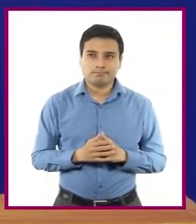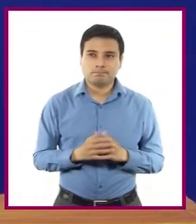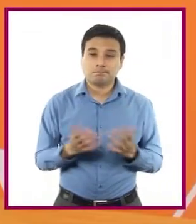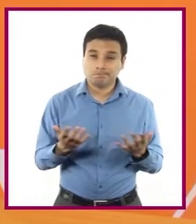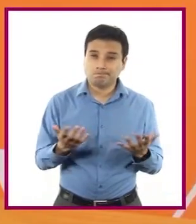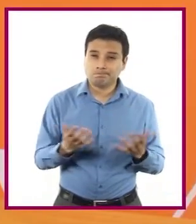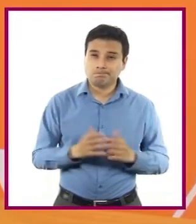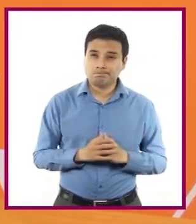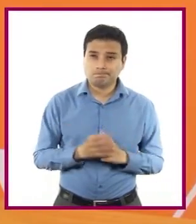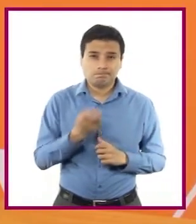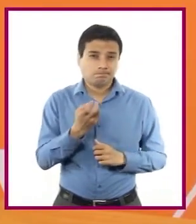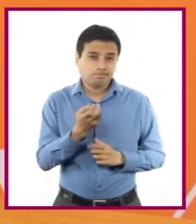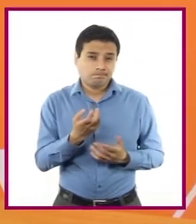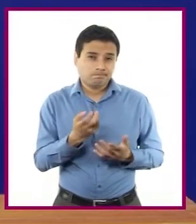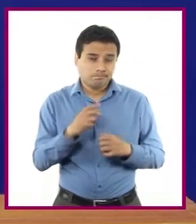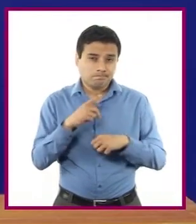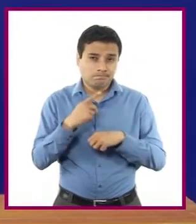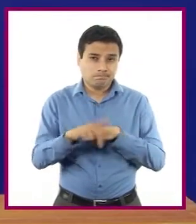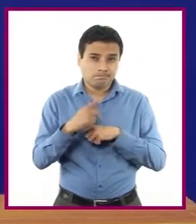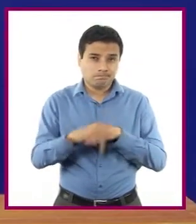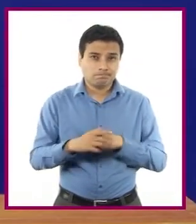existan contradicciones, ¿o sí?